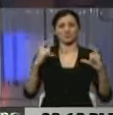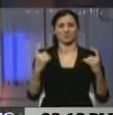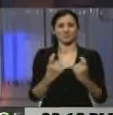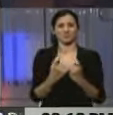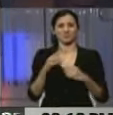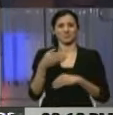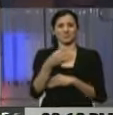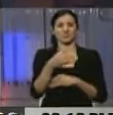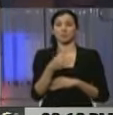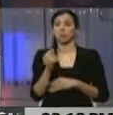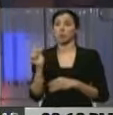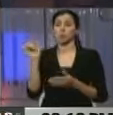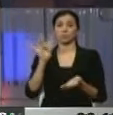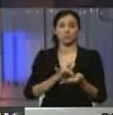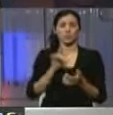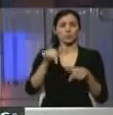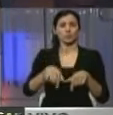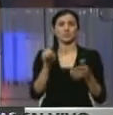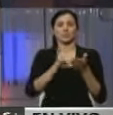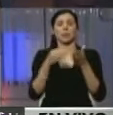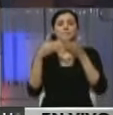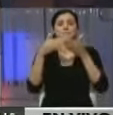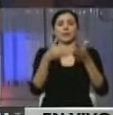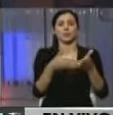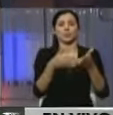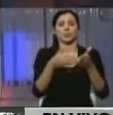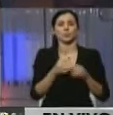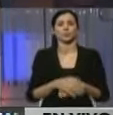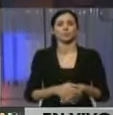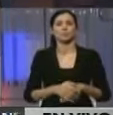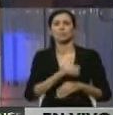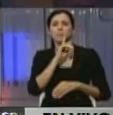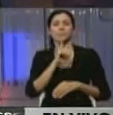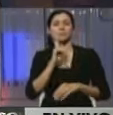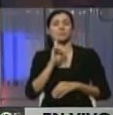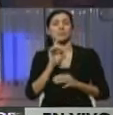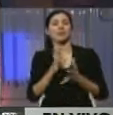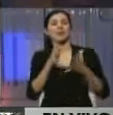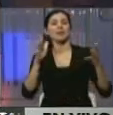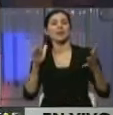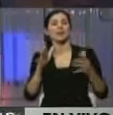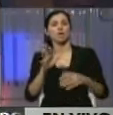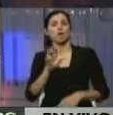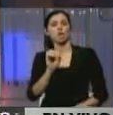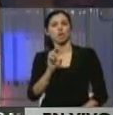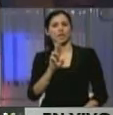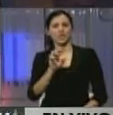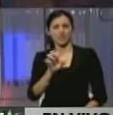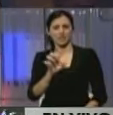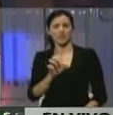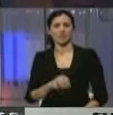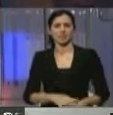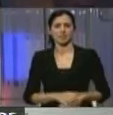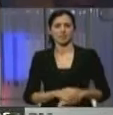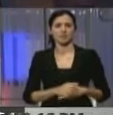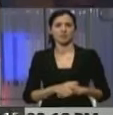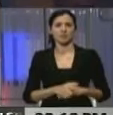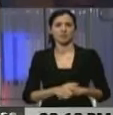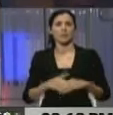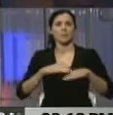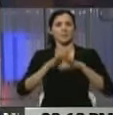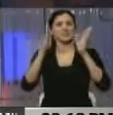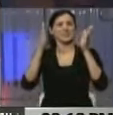Hoy llegó otra vez el barco Gran Duque, ¿verdad? Gran Roque. Aquí está el Gran Duque, el ministro